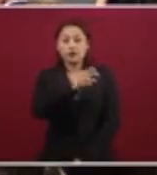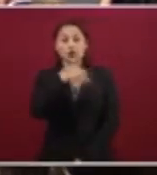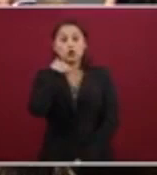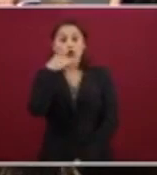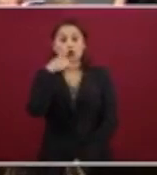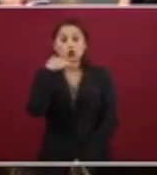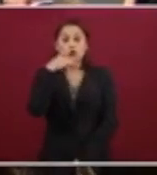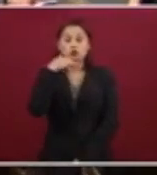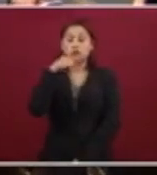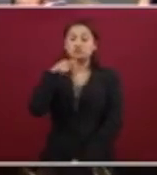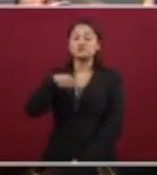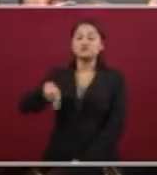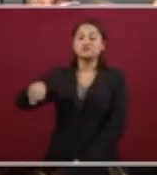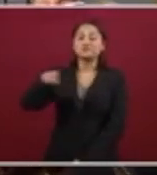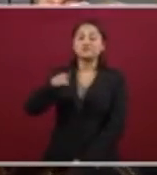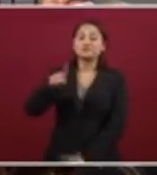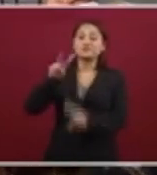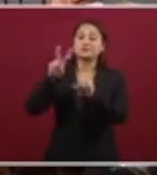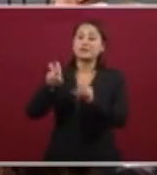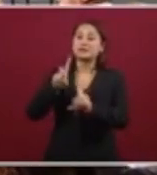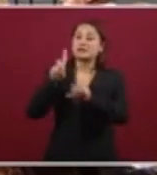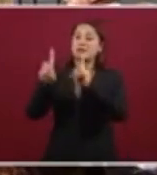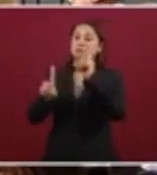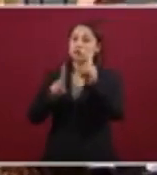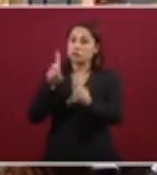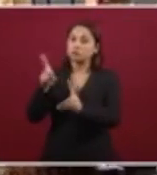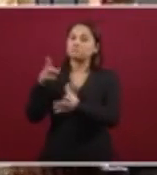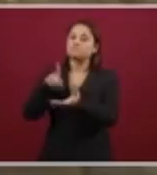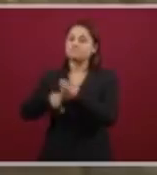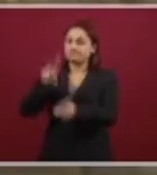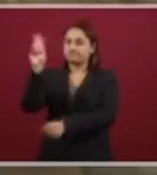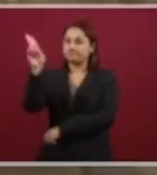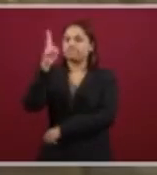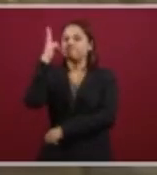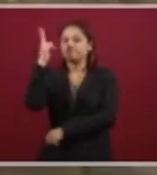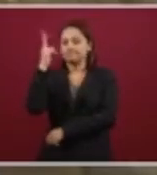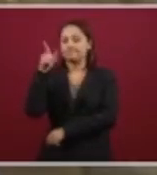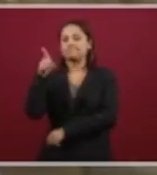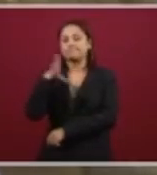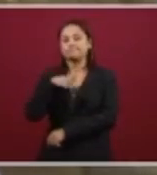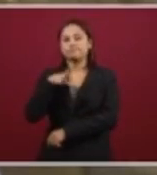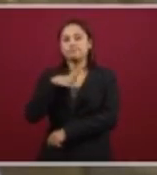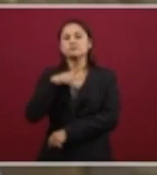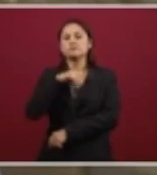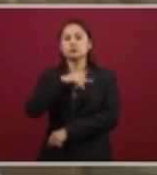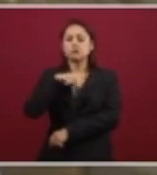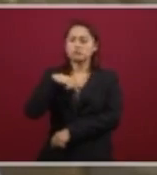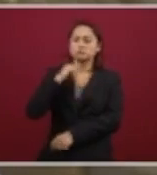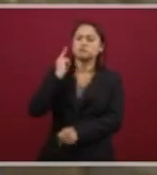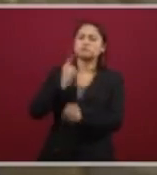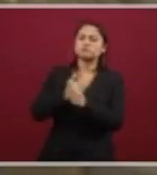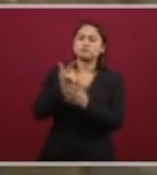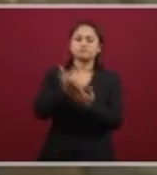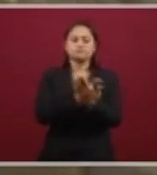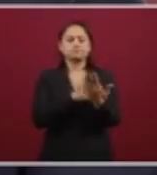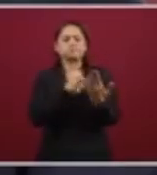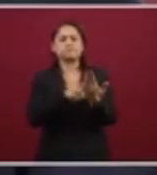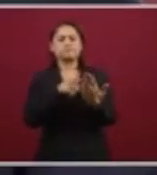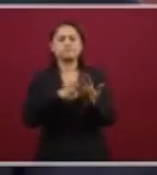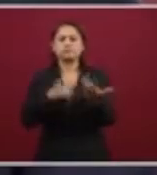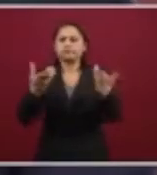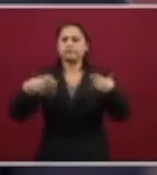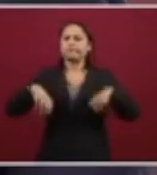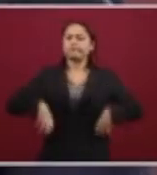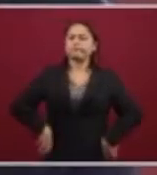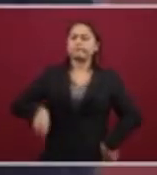Tenemos conocimientos de hechos, de desvíos millonarios por parte del rector Alfonso